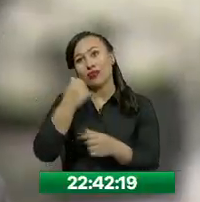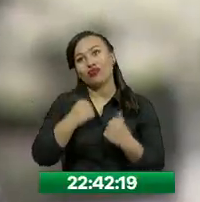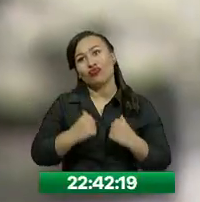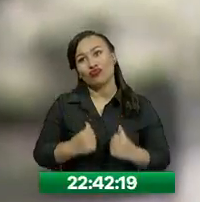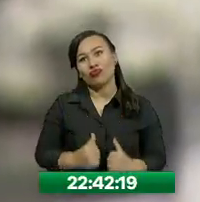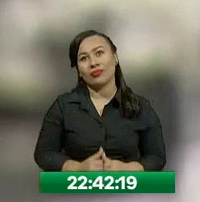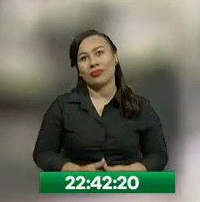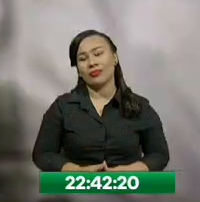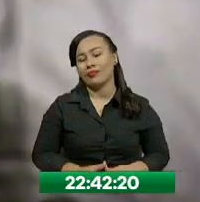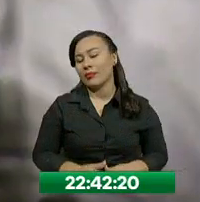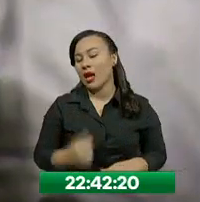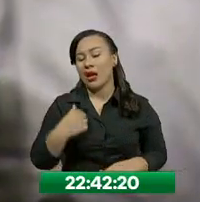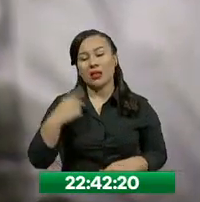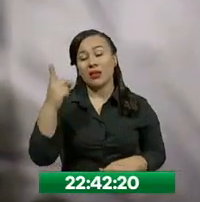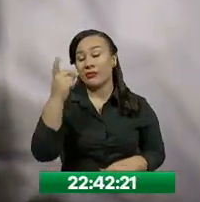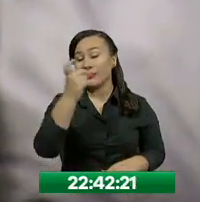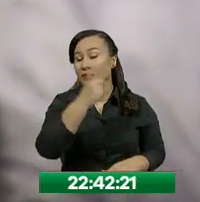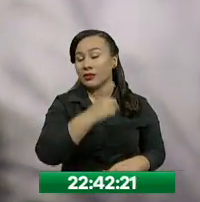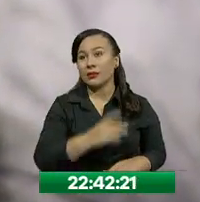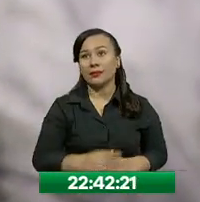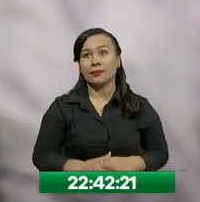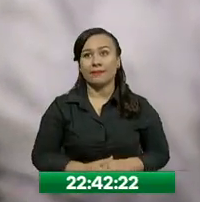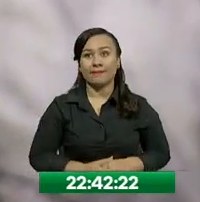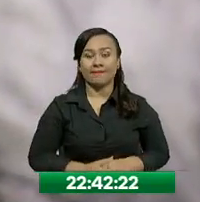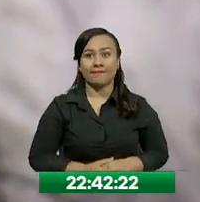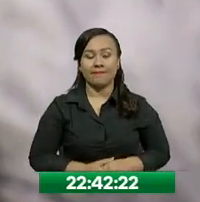es inexplicable.